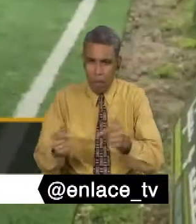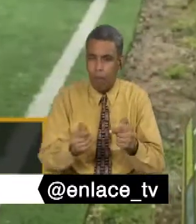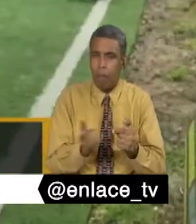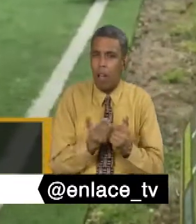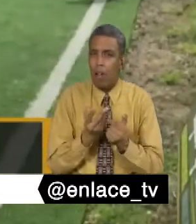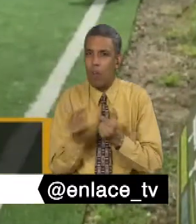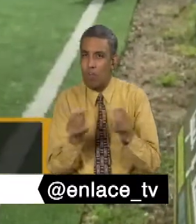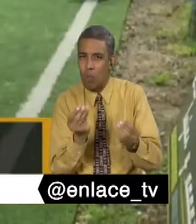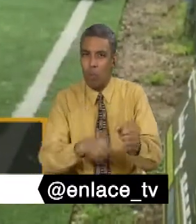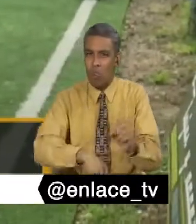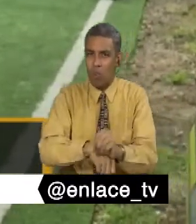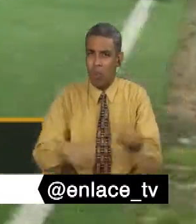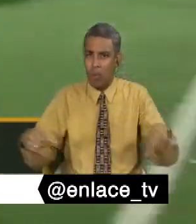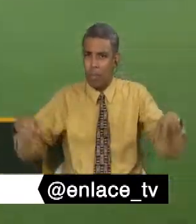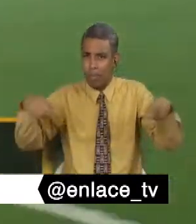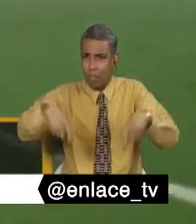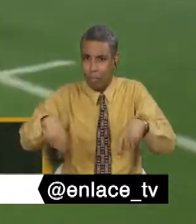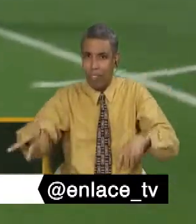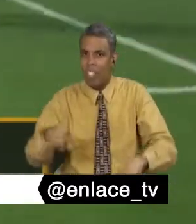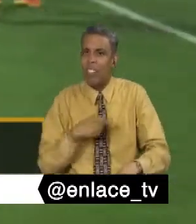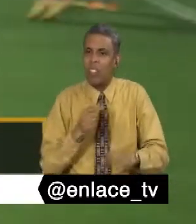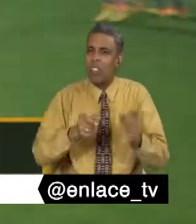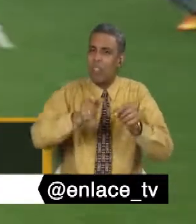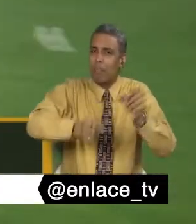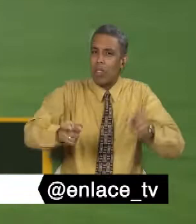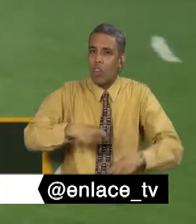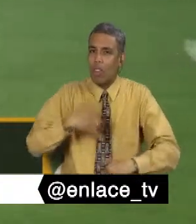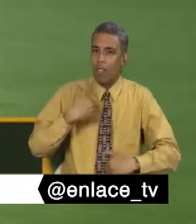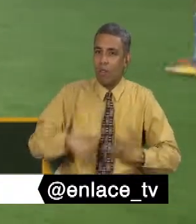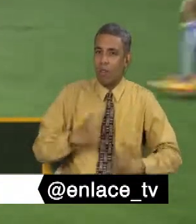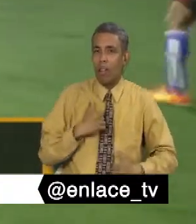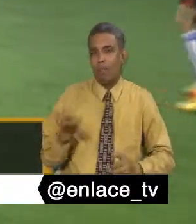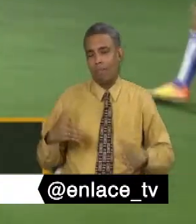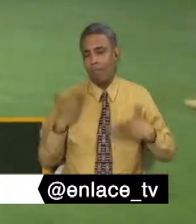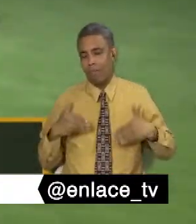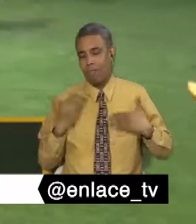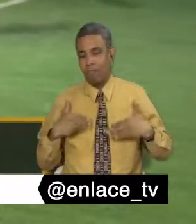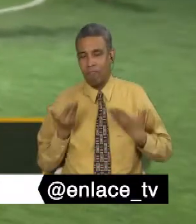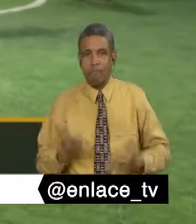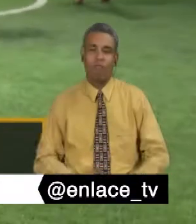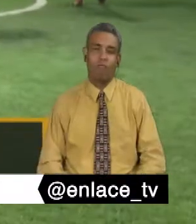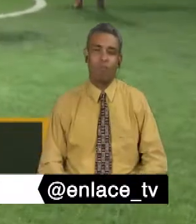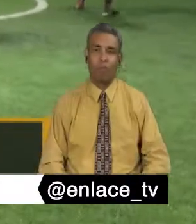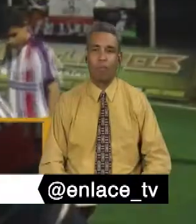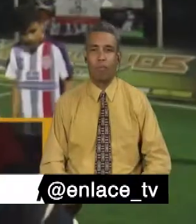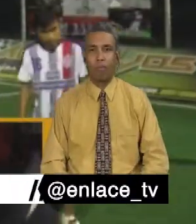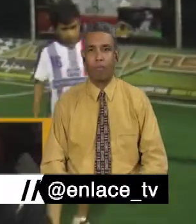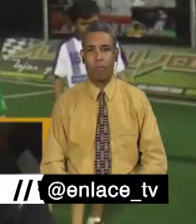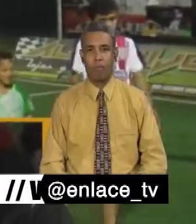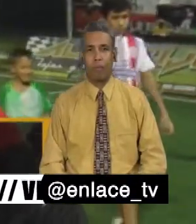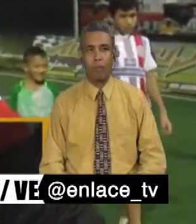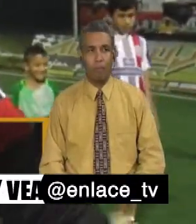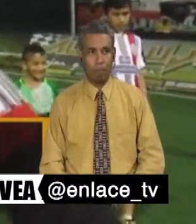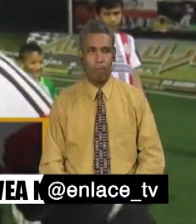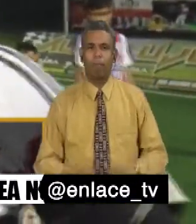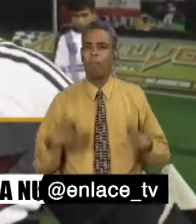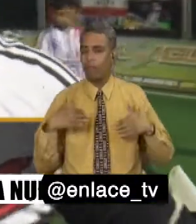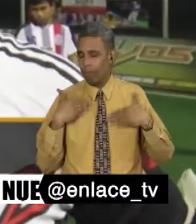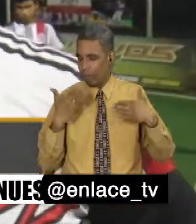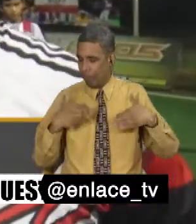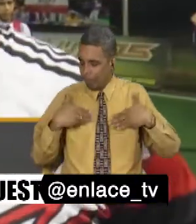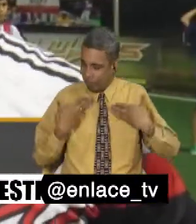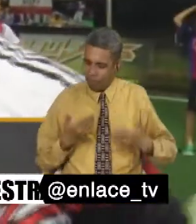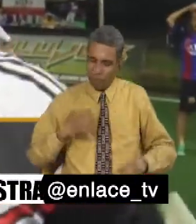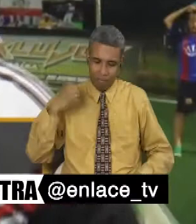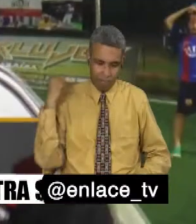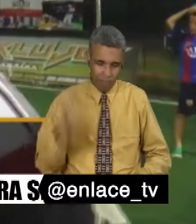del minifútbol, quienes se mostraron satisfechos por estas actividades recreativas que se desarrollan en el sector. Encantado, invito a Barranca